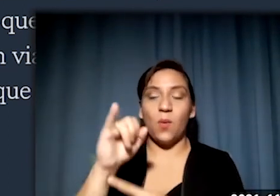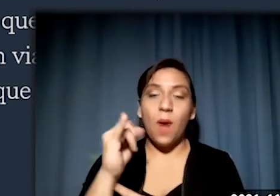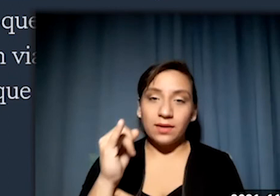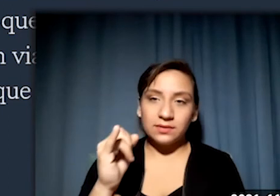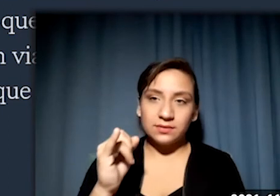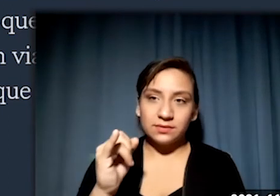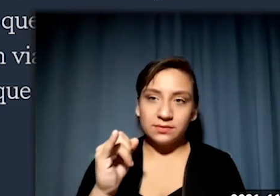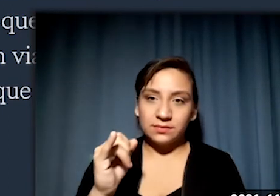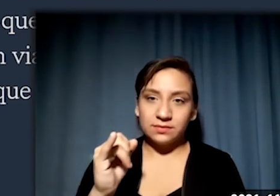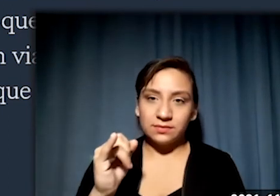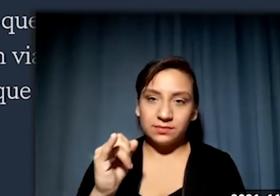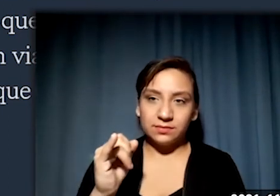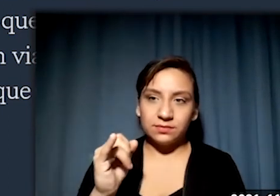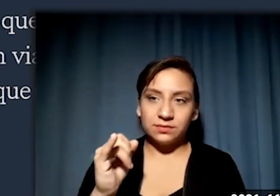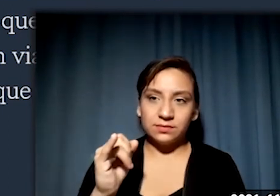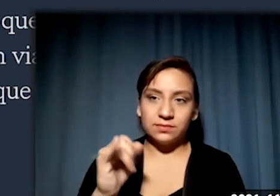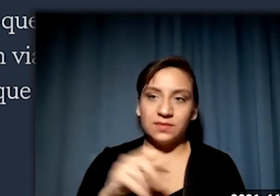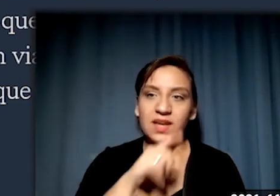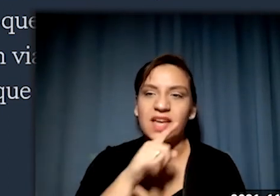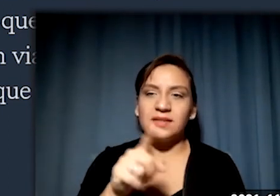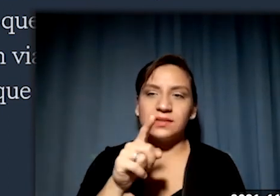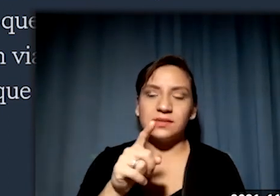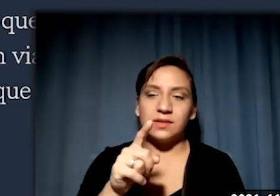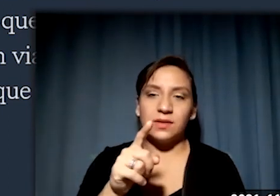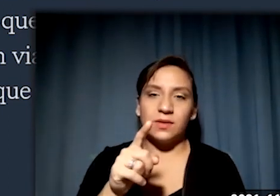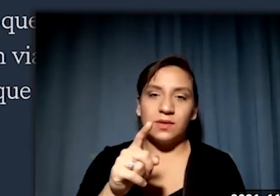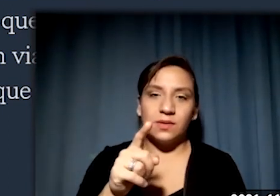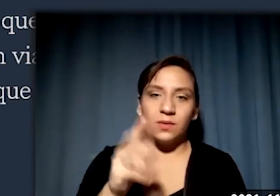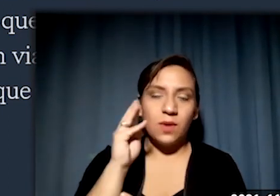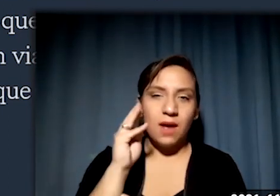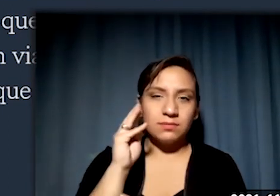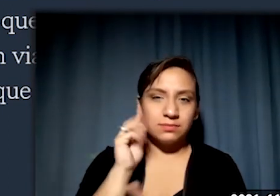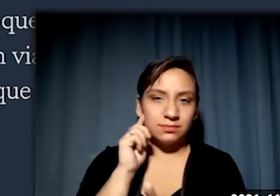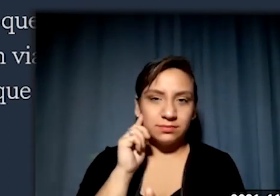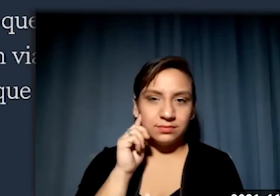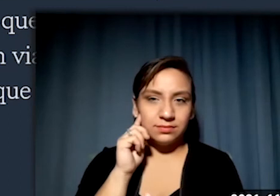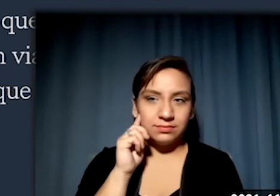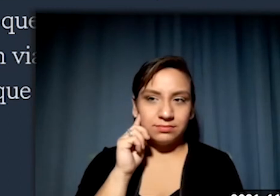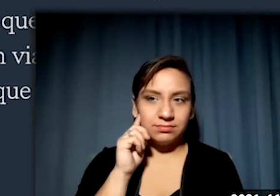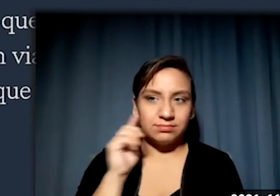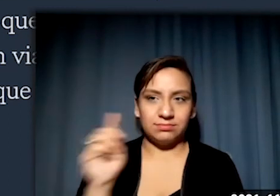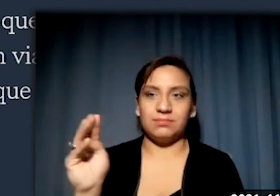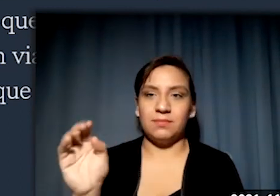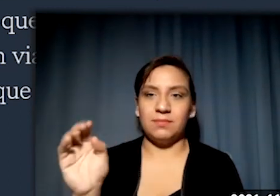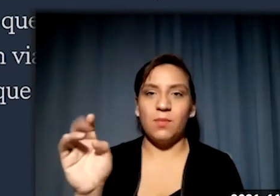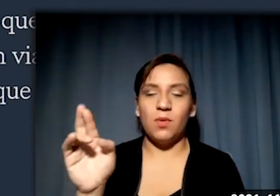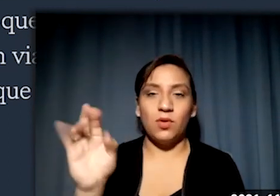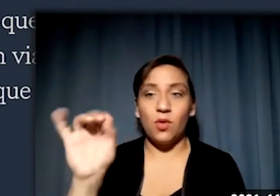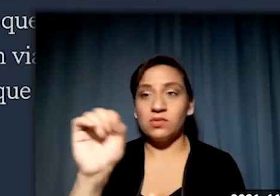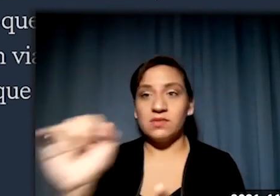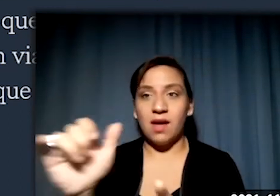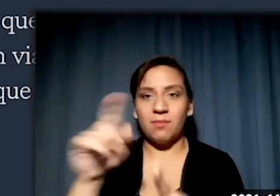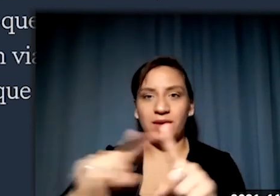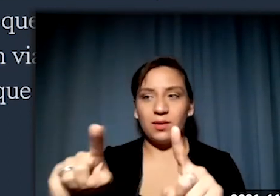una onda memoriosa, sedimentada, pero también incierta, abierta. Y